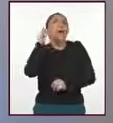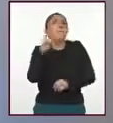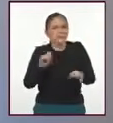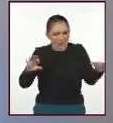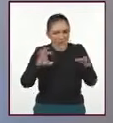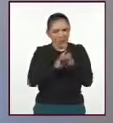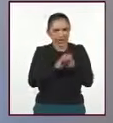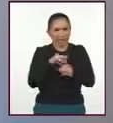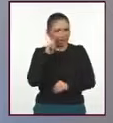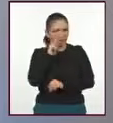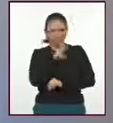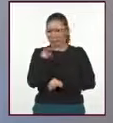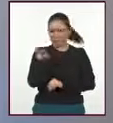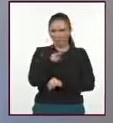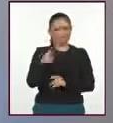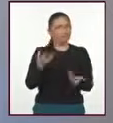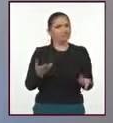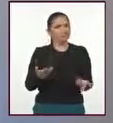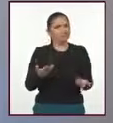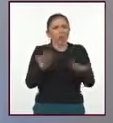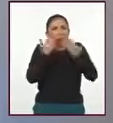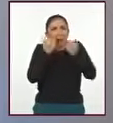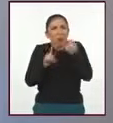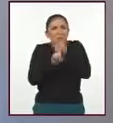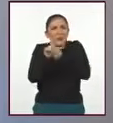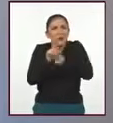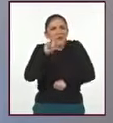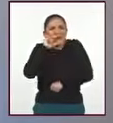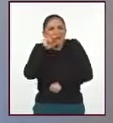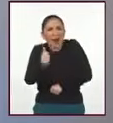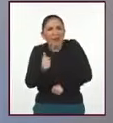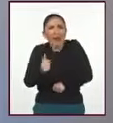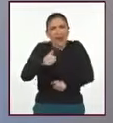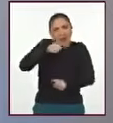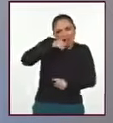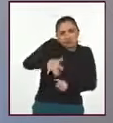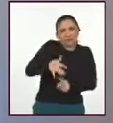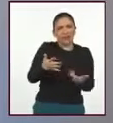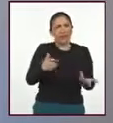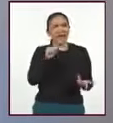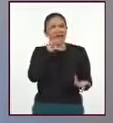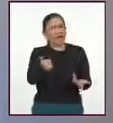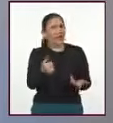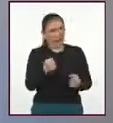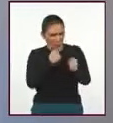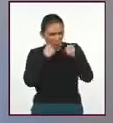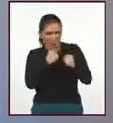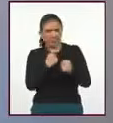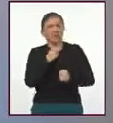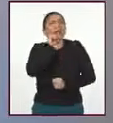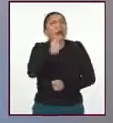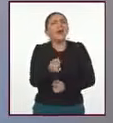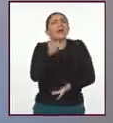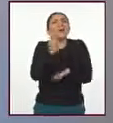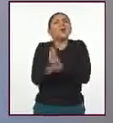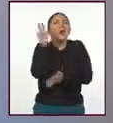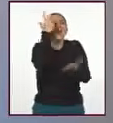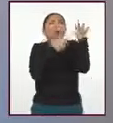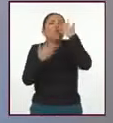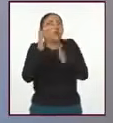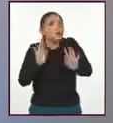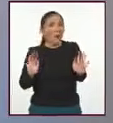uno veía que realmente pues ni uno había visto feo, ni el otro le quería pegar y solamente era una confusión. Hay veces que